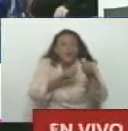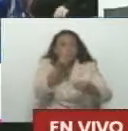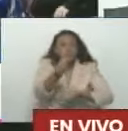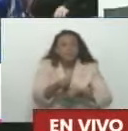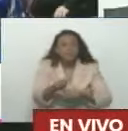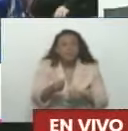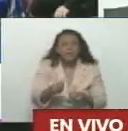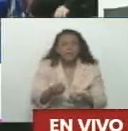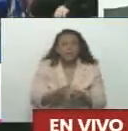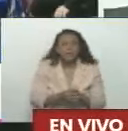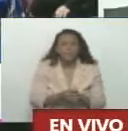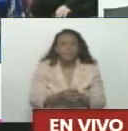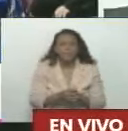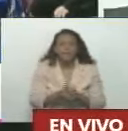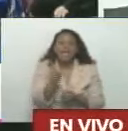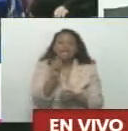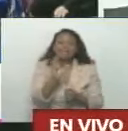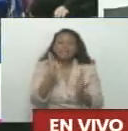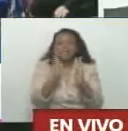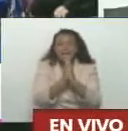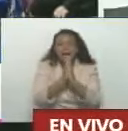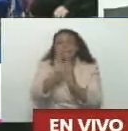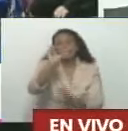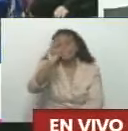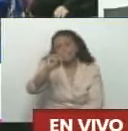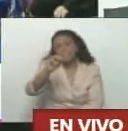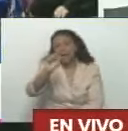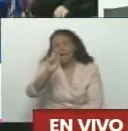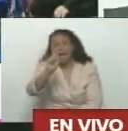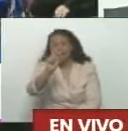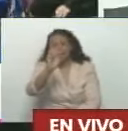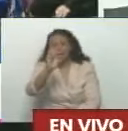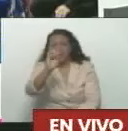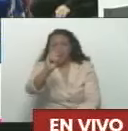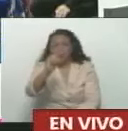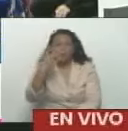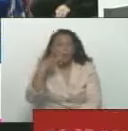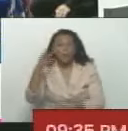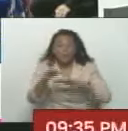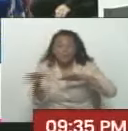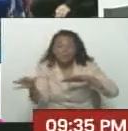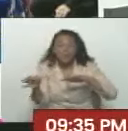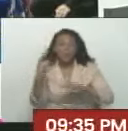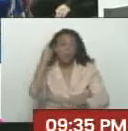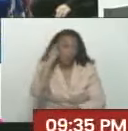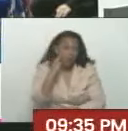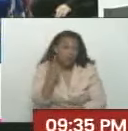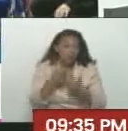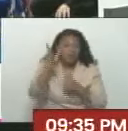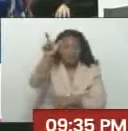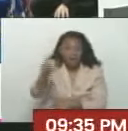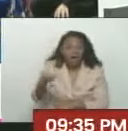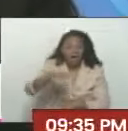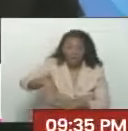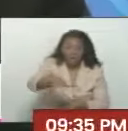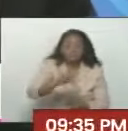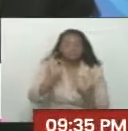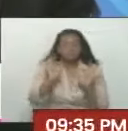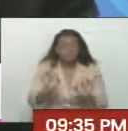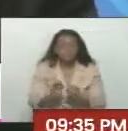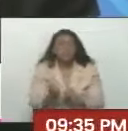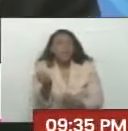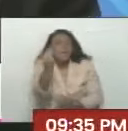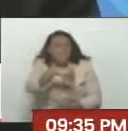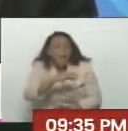Viva Venezuela. San Mateo. Correcto. San Mateo. Correcto. Es San Mateo, municipio de Bolívar. Que es bolivariano. Correcto. Yo le iba a decir